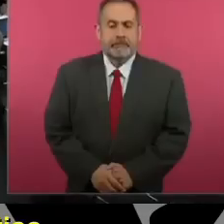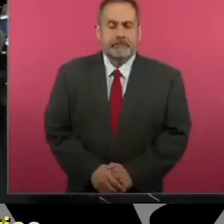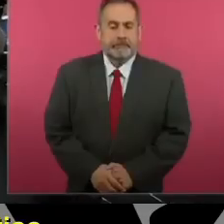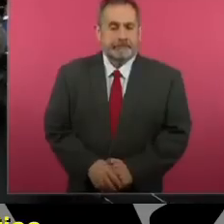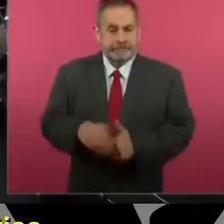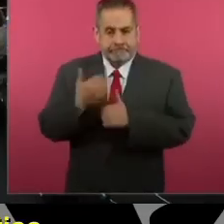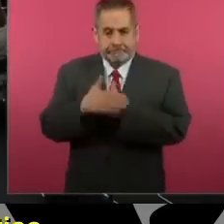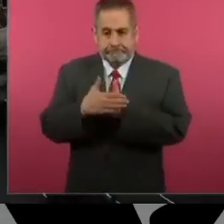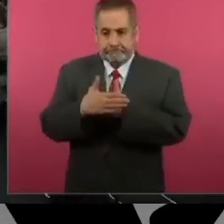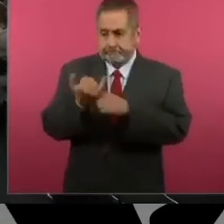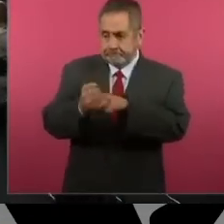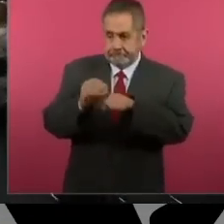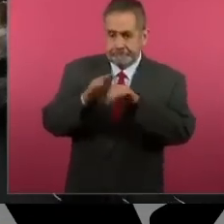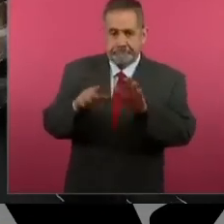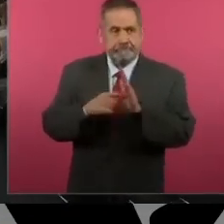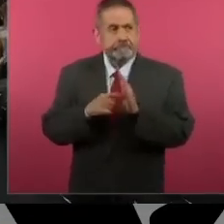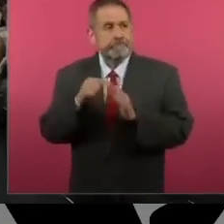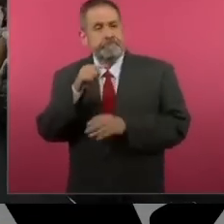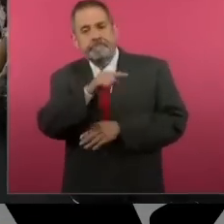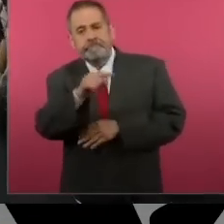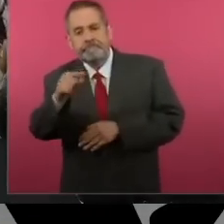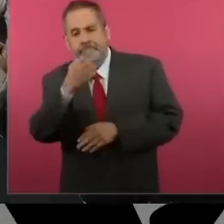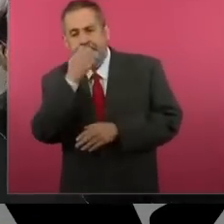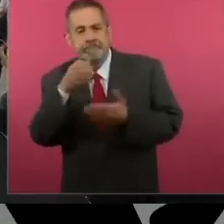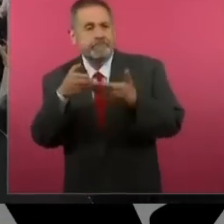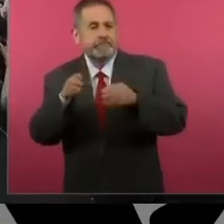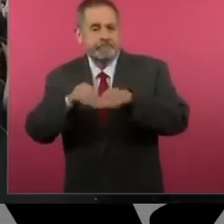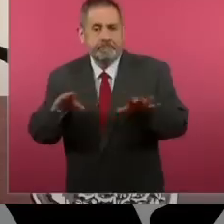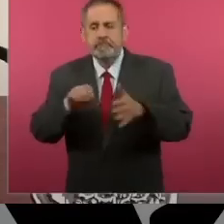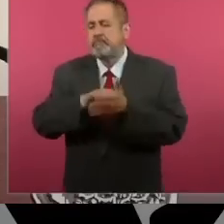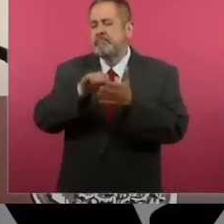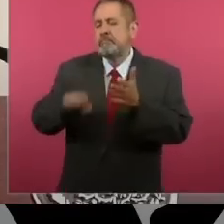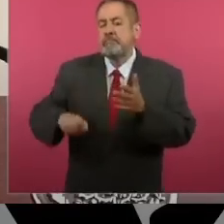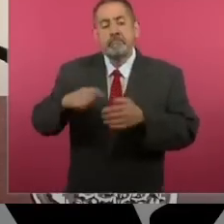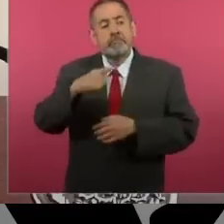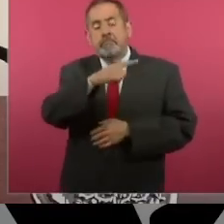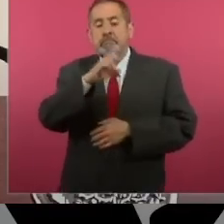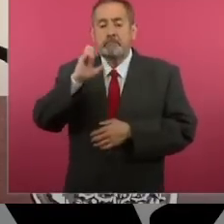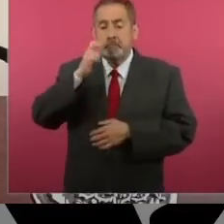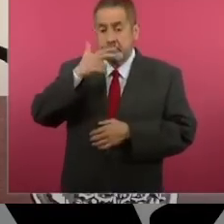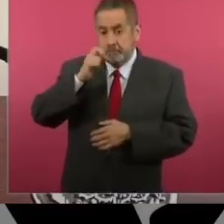hay un Amparo como el caso de Chihuahua